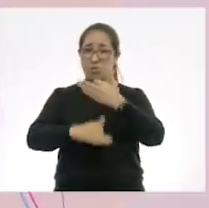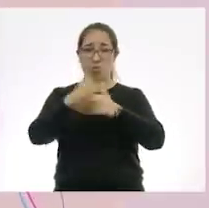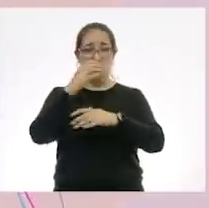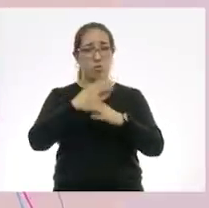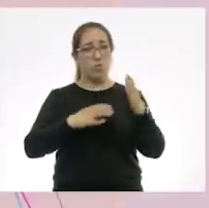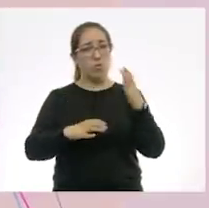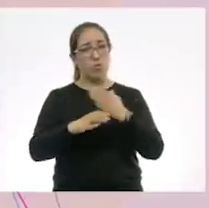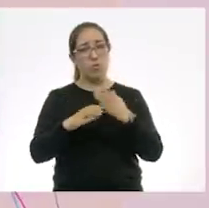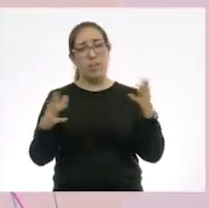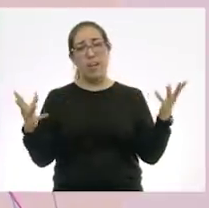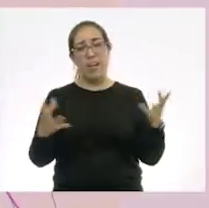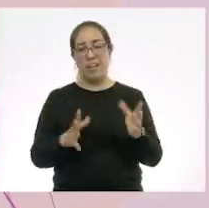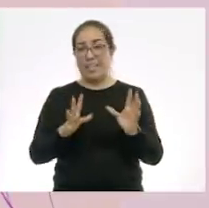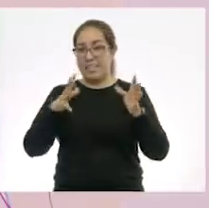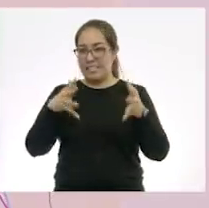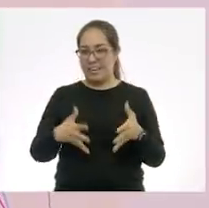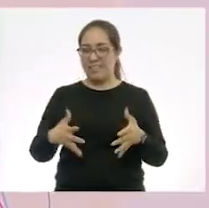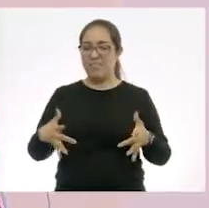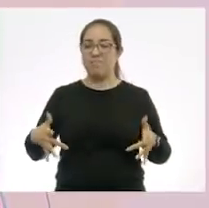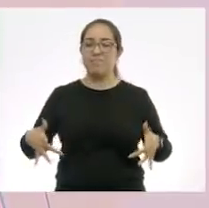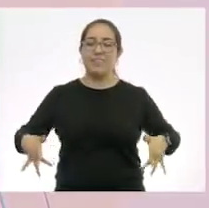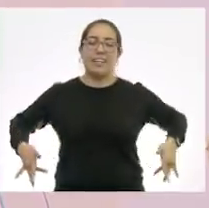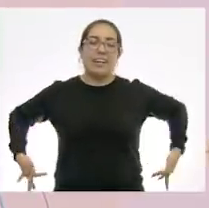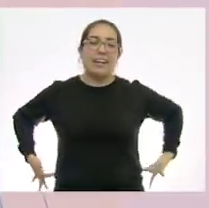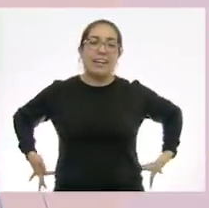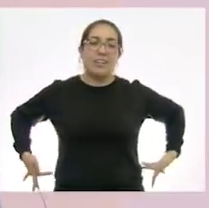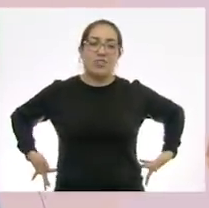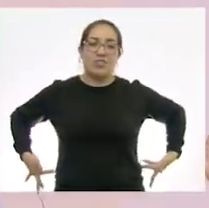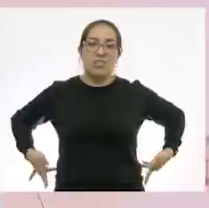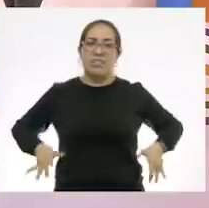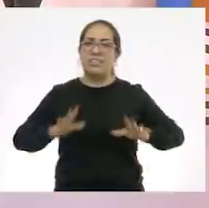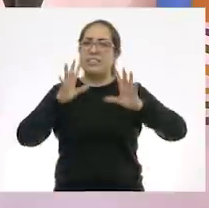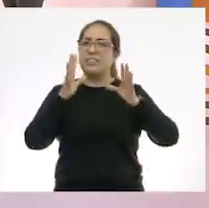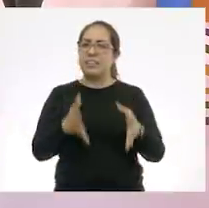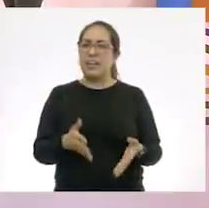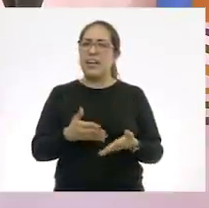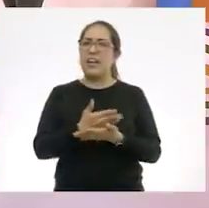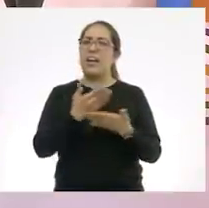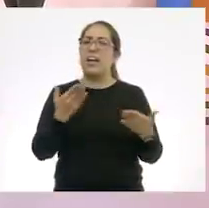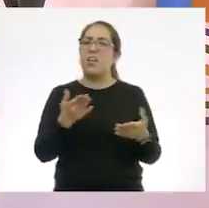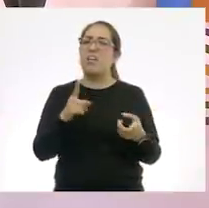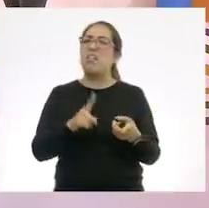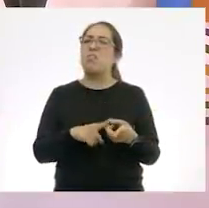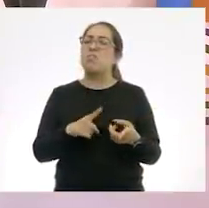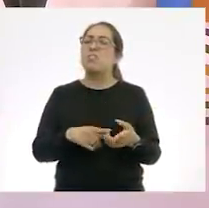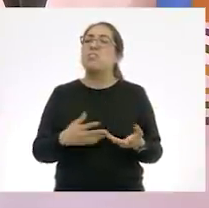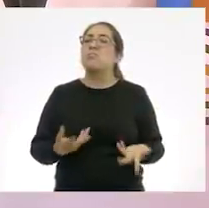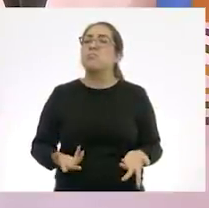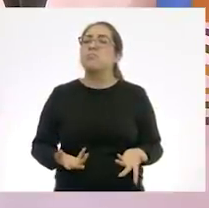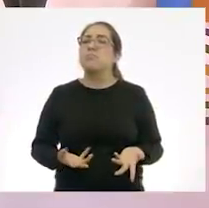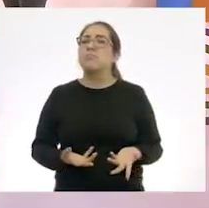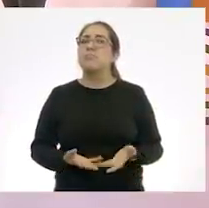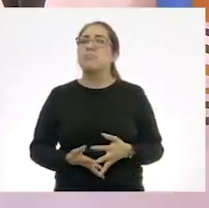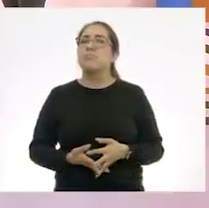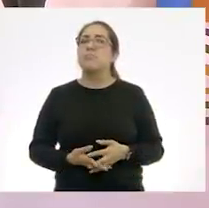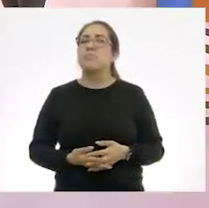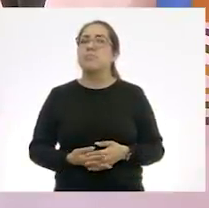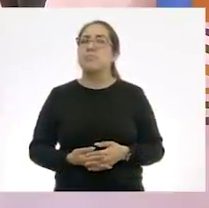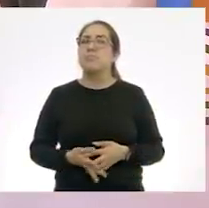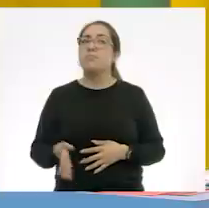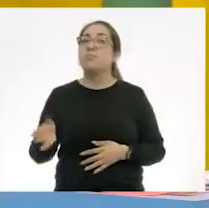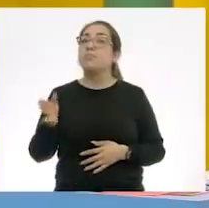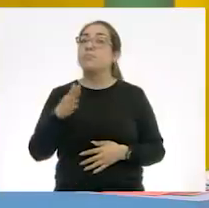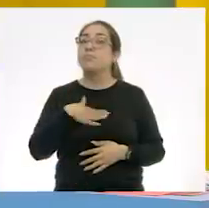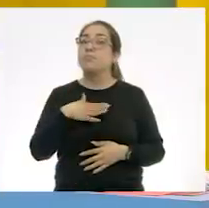Exactamente. Entonces, ya tenemos los riñones, que son los que filtran. Ahora, ¿a dónde se irían? Bueno, eso lo